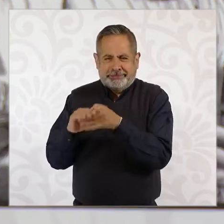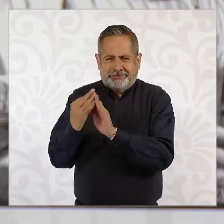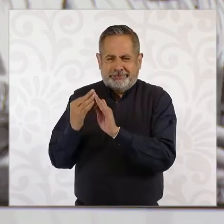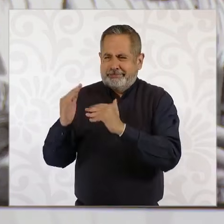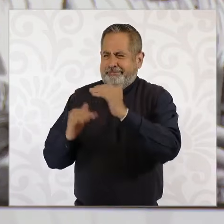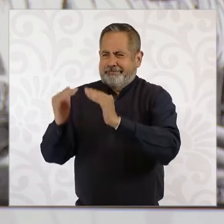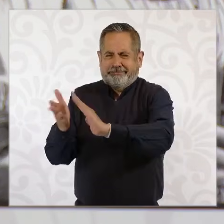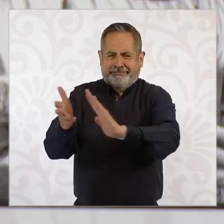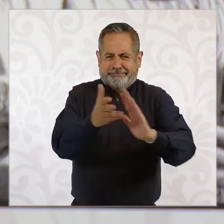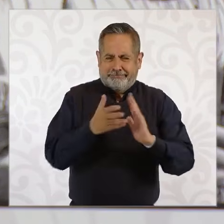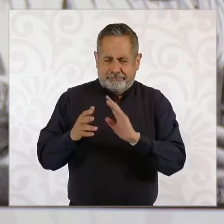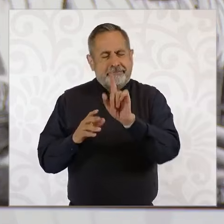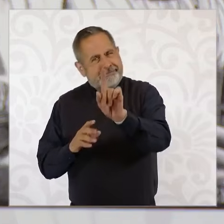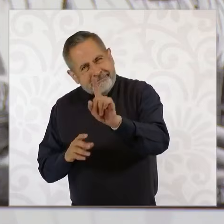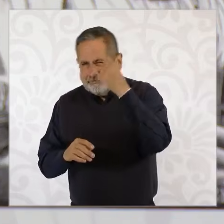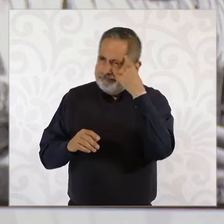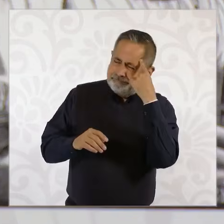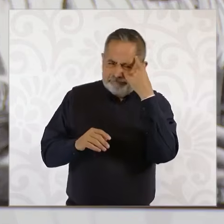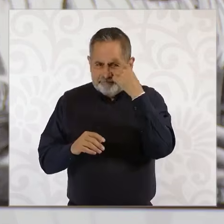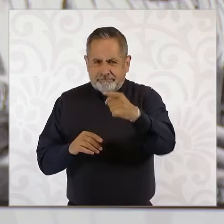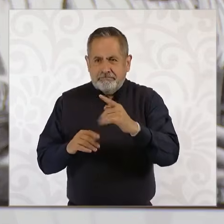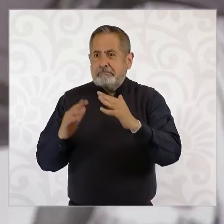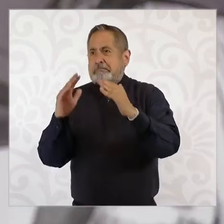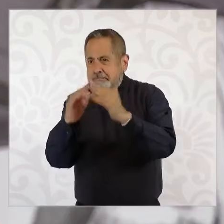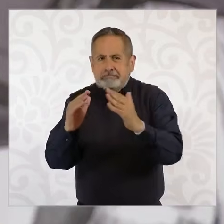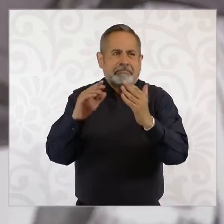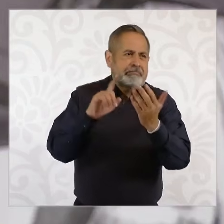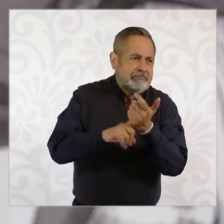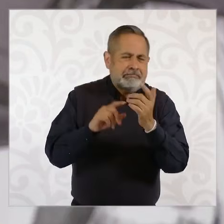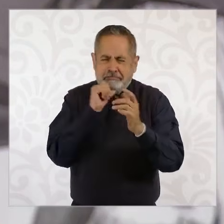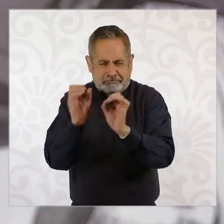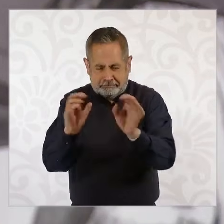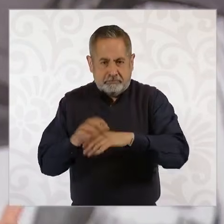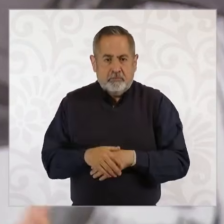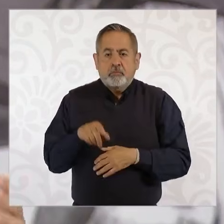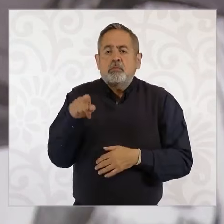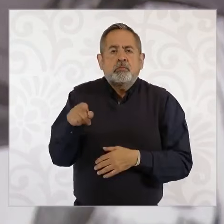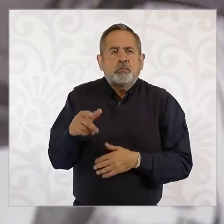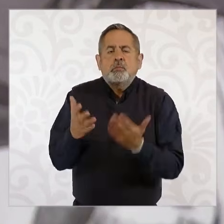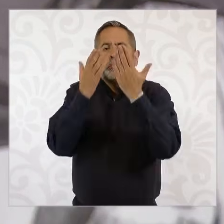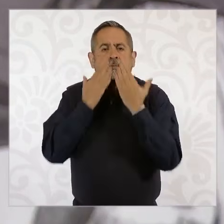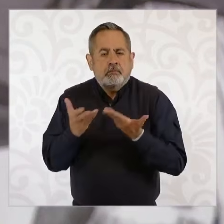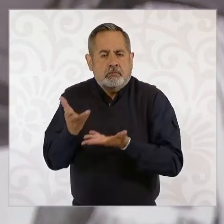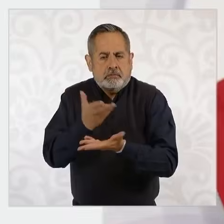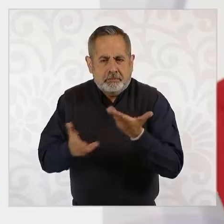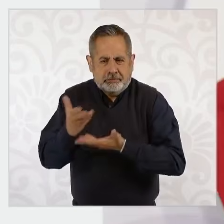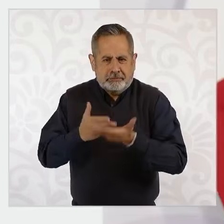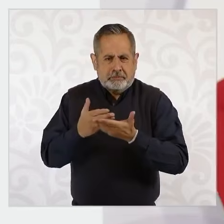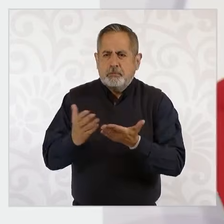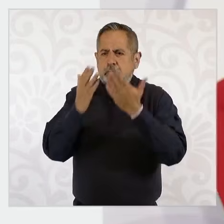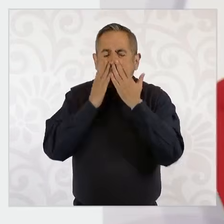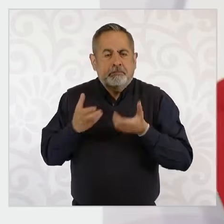veces urbanización se confunde con que ahí haya viviendas, no tiene servicios, vamos a ponerlo así. Entonces no